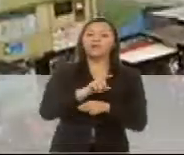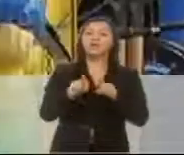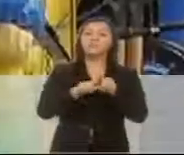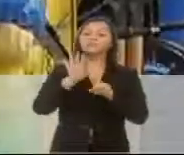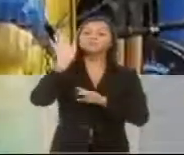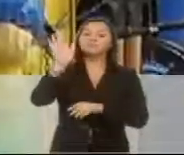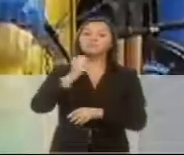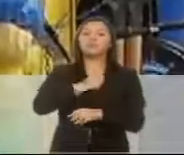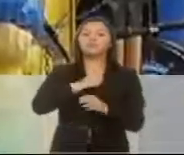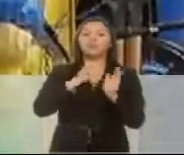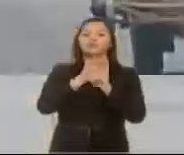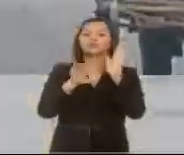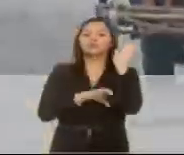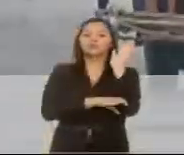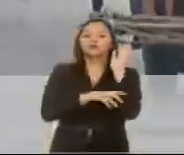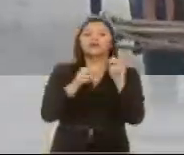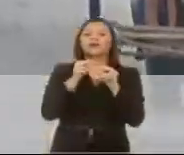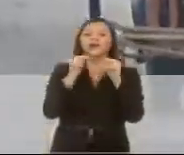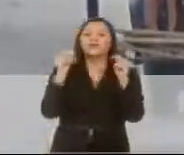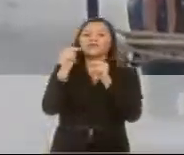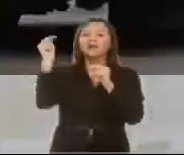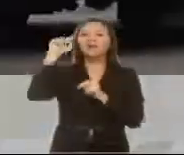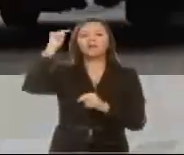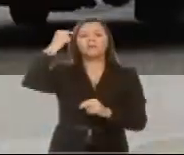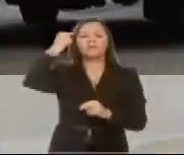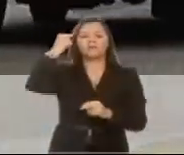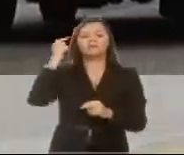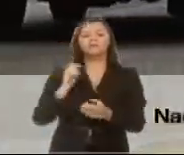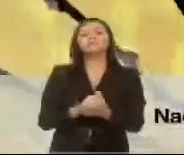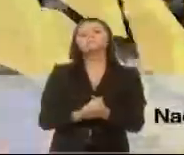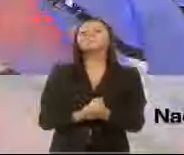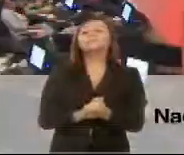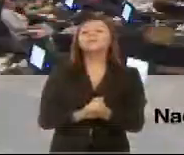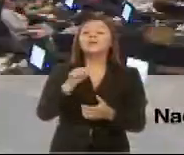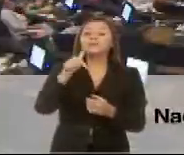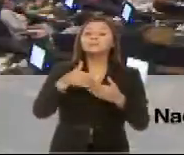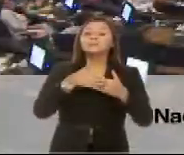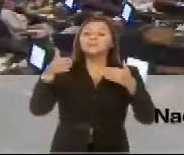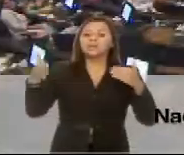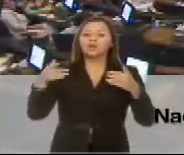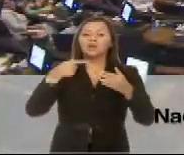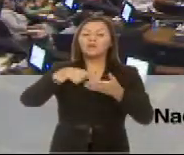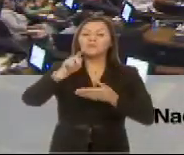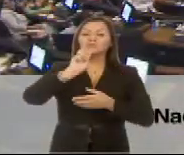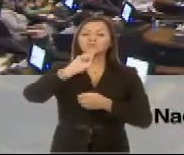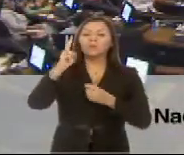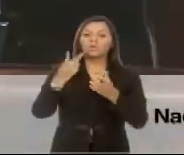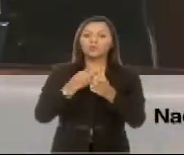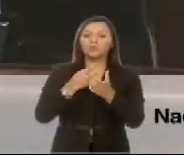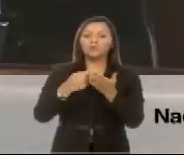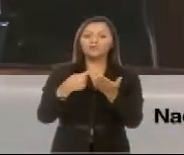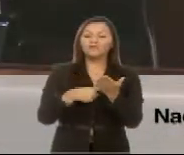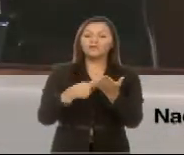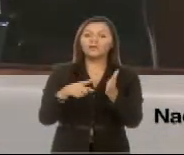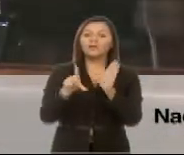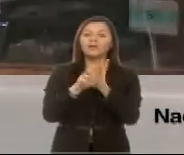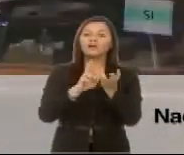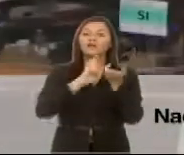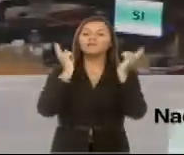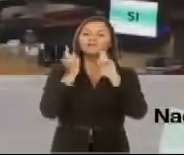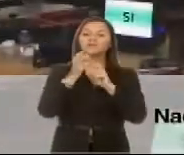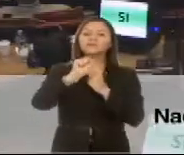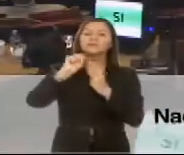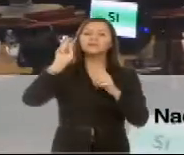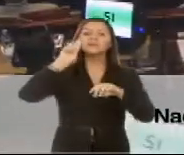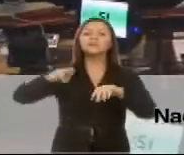las competencias que la Constitución otorga a cada una de estas instancias. En este periodo se aprobó en segundo debate el proyecto de ley